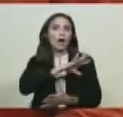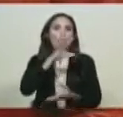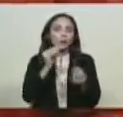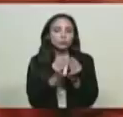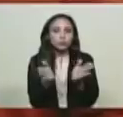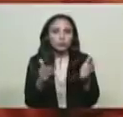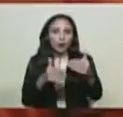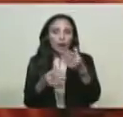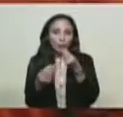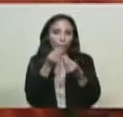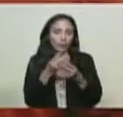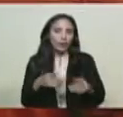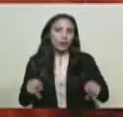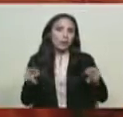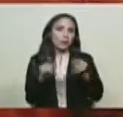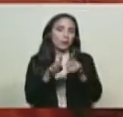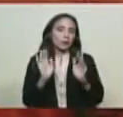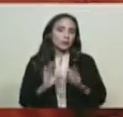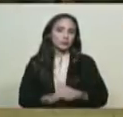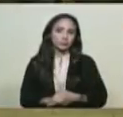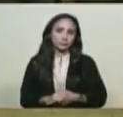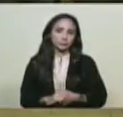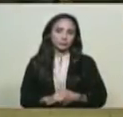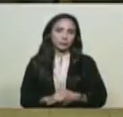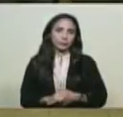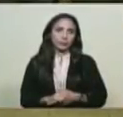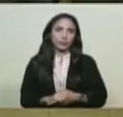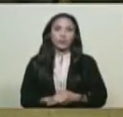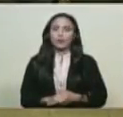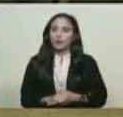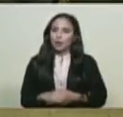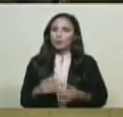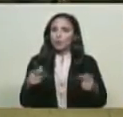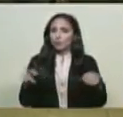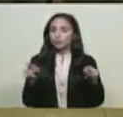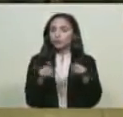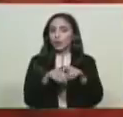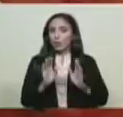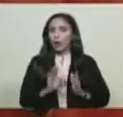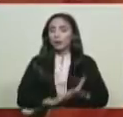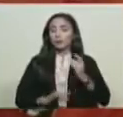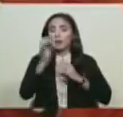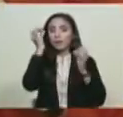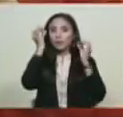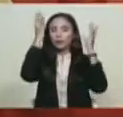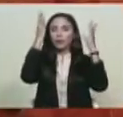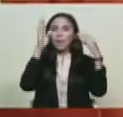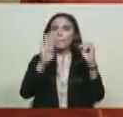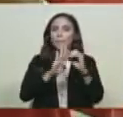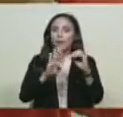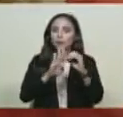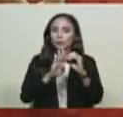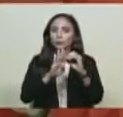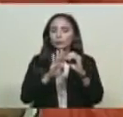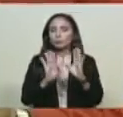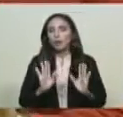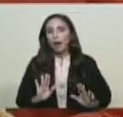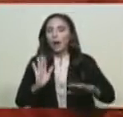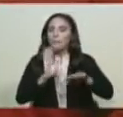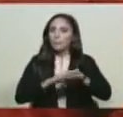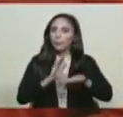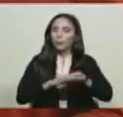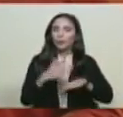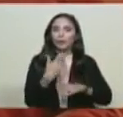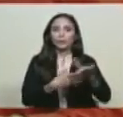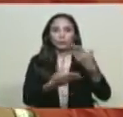en esta etapa creé el Petro. ¿Para qué? Para tener el pulmón financiero, para financiar las importaciones que